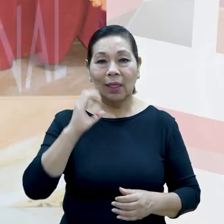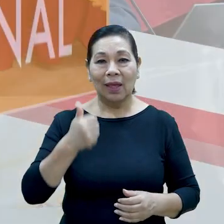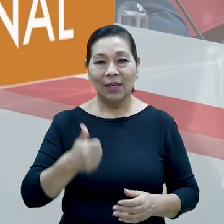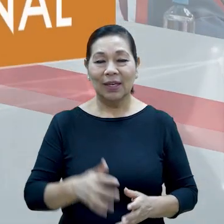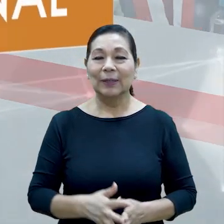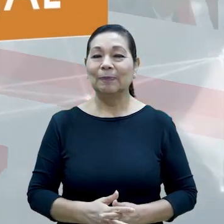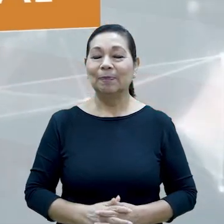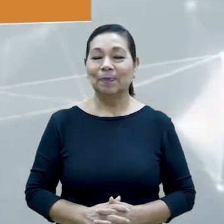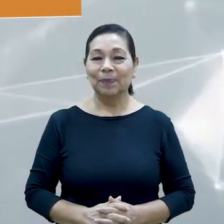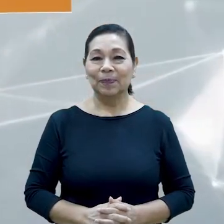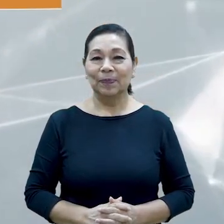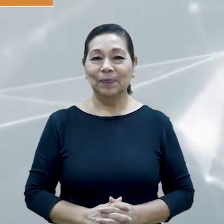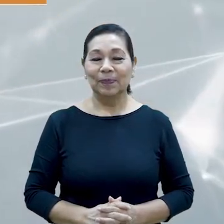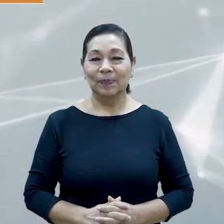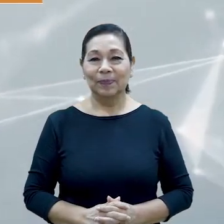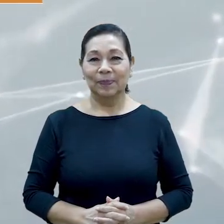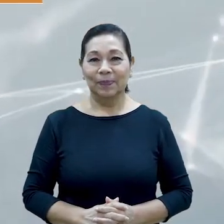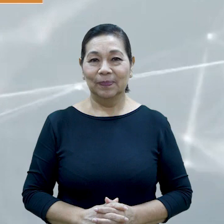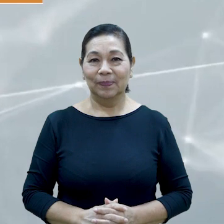Ica.